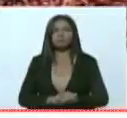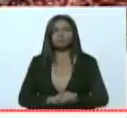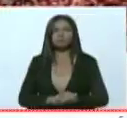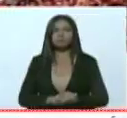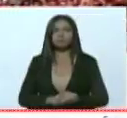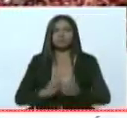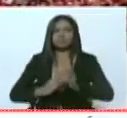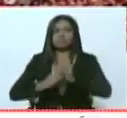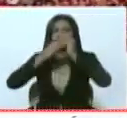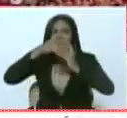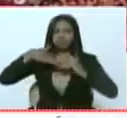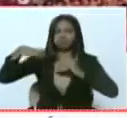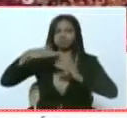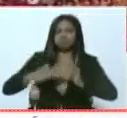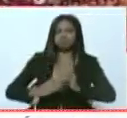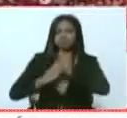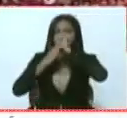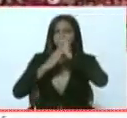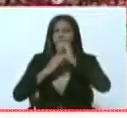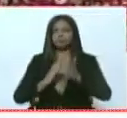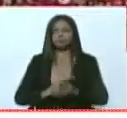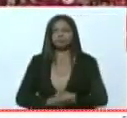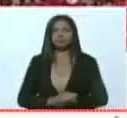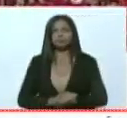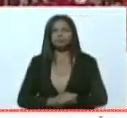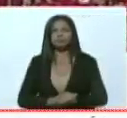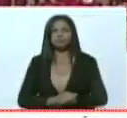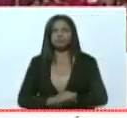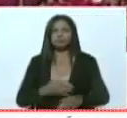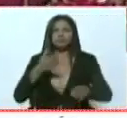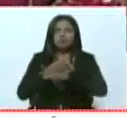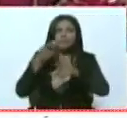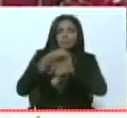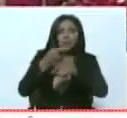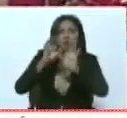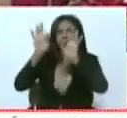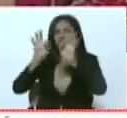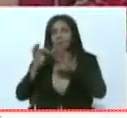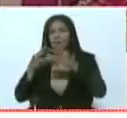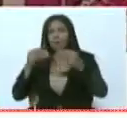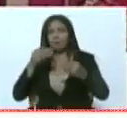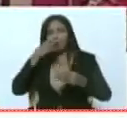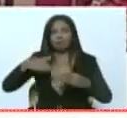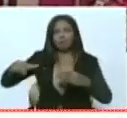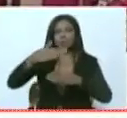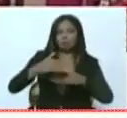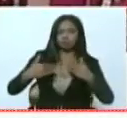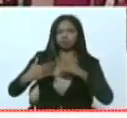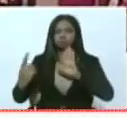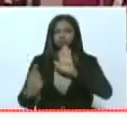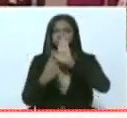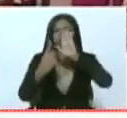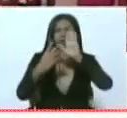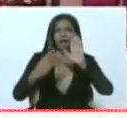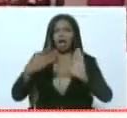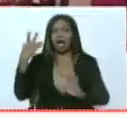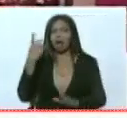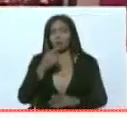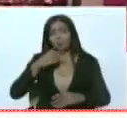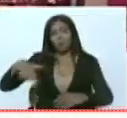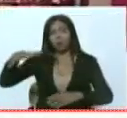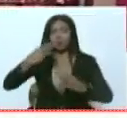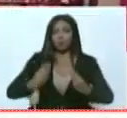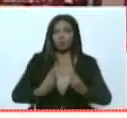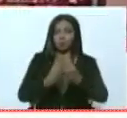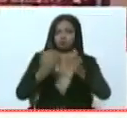Liderar al pueblo, compañero. Ir a la búsqueda del pueblo, darle la cara al pueblo, estar